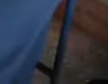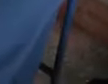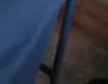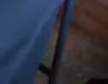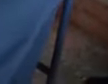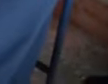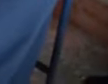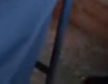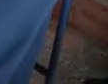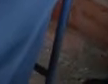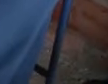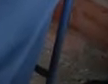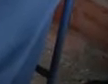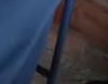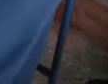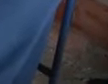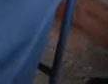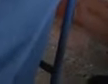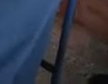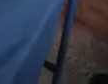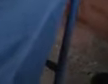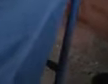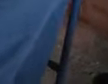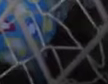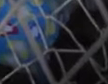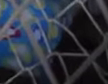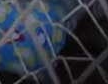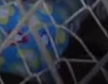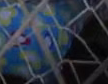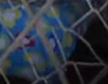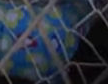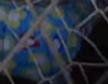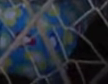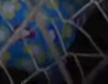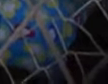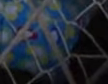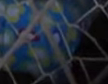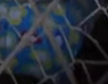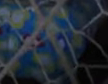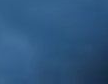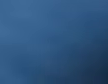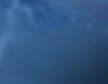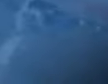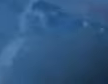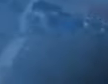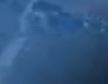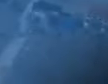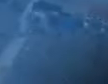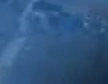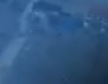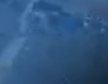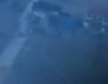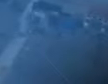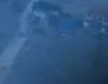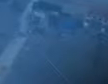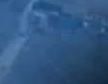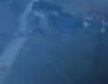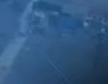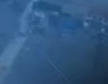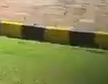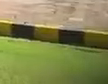por violencia sexual y, por último, 78 por negligencia y abandono. Sustancias psicoactivas. En